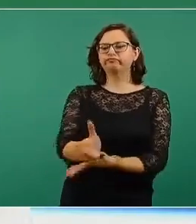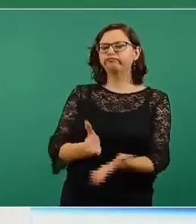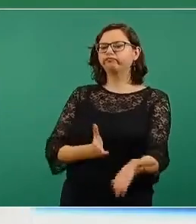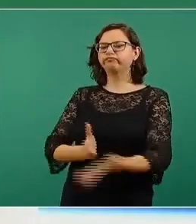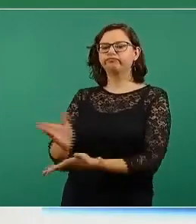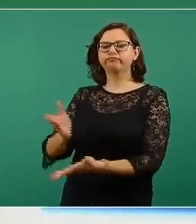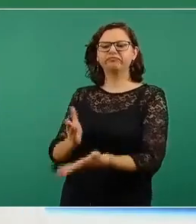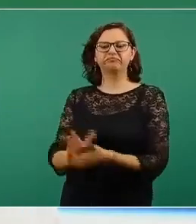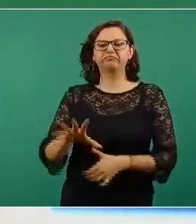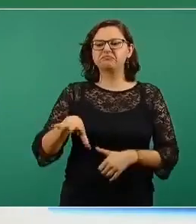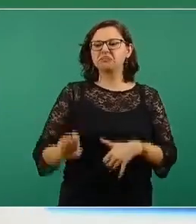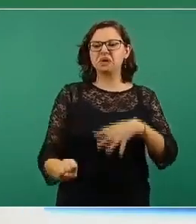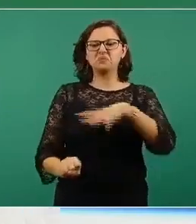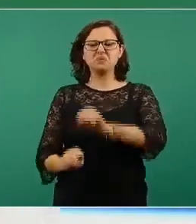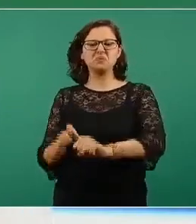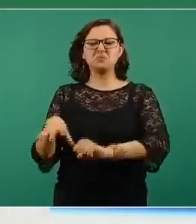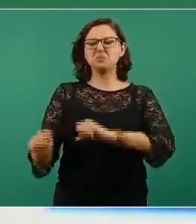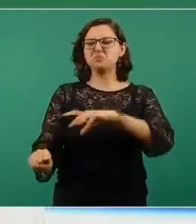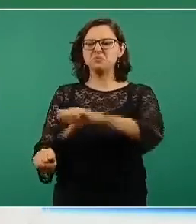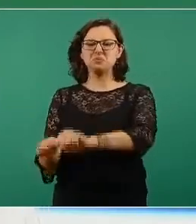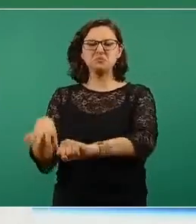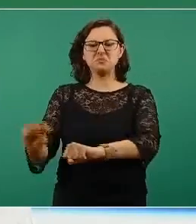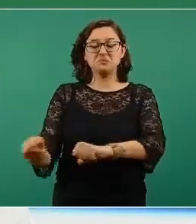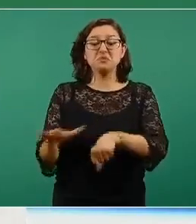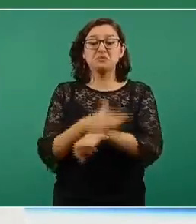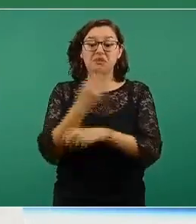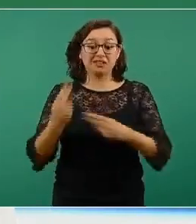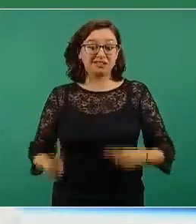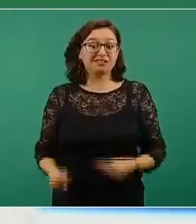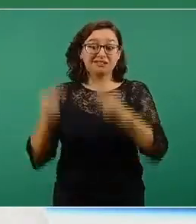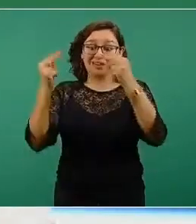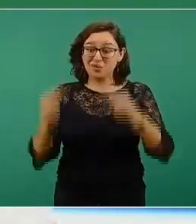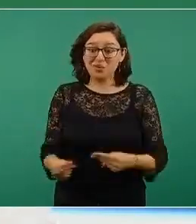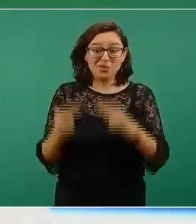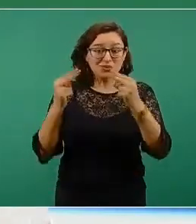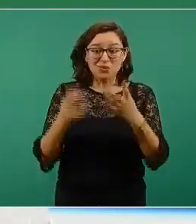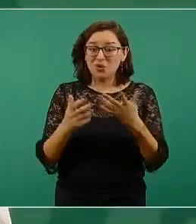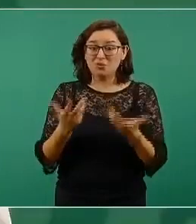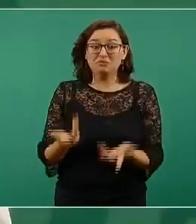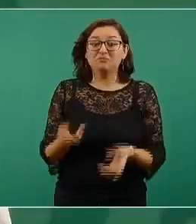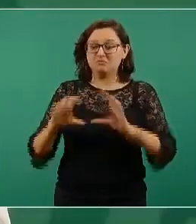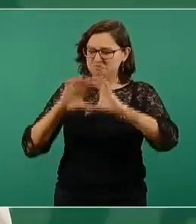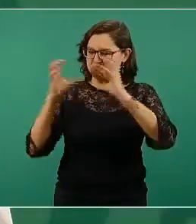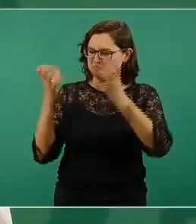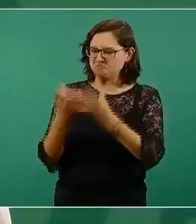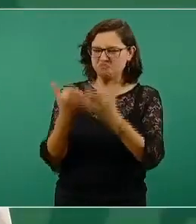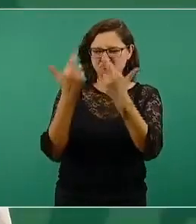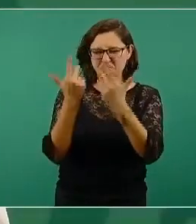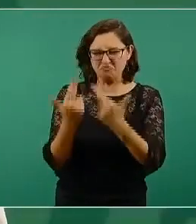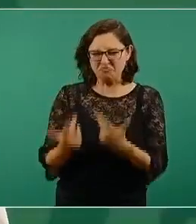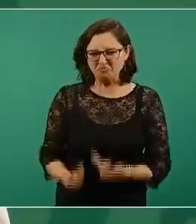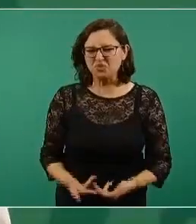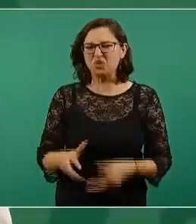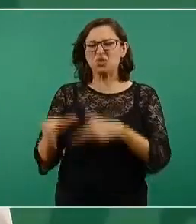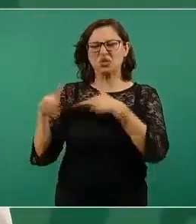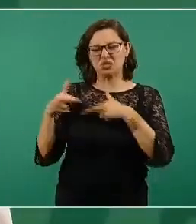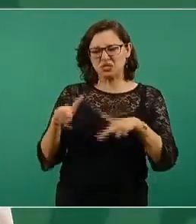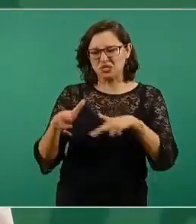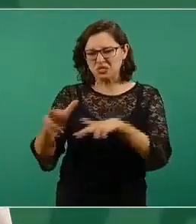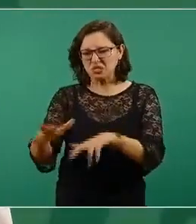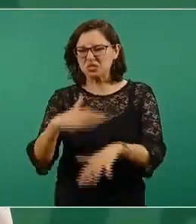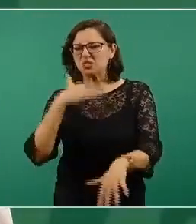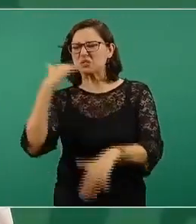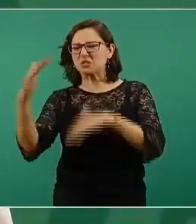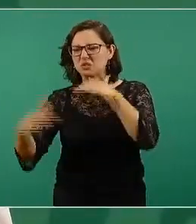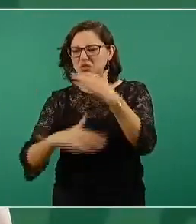económico que busca extraer y con ello destruye el planeta. Contamina los ríos, contamina el